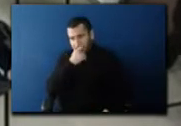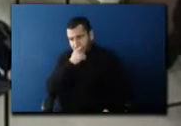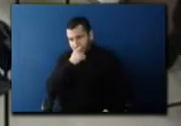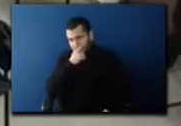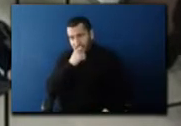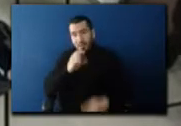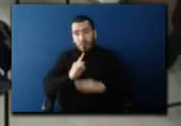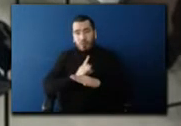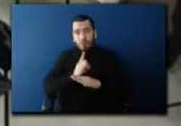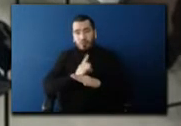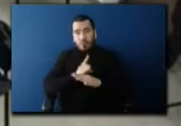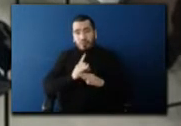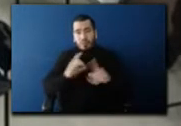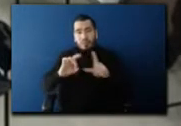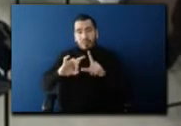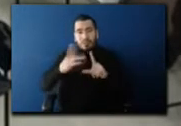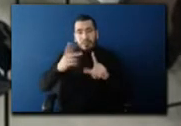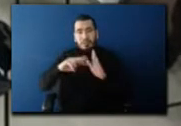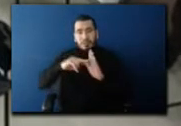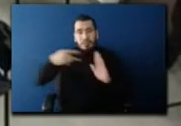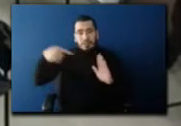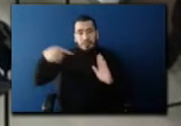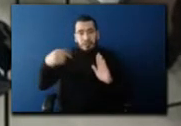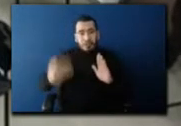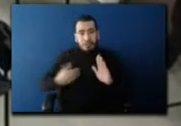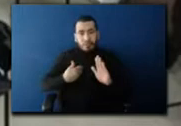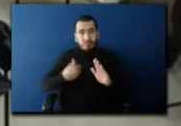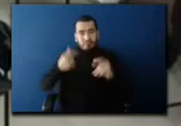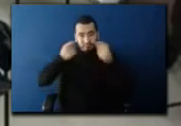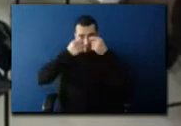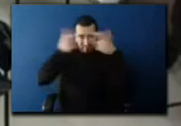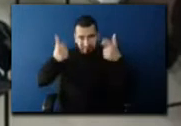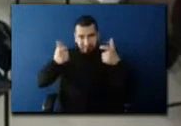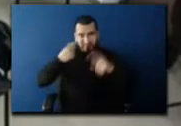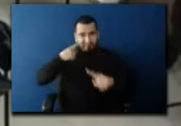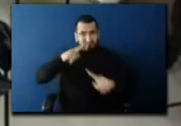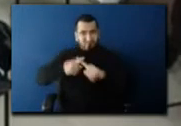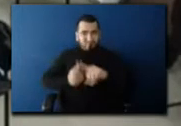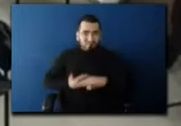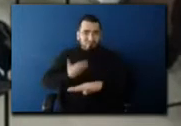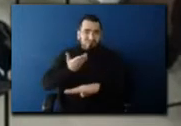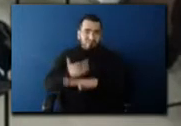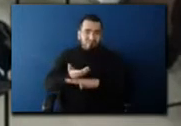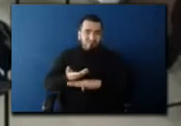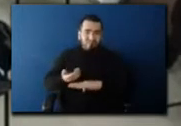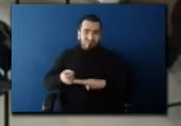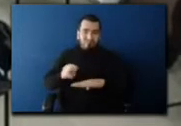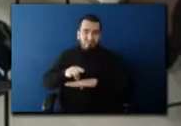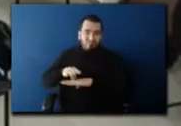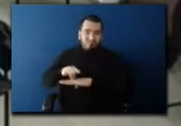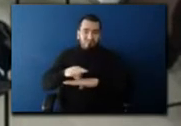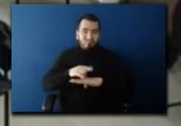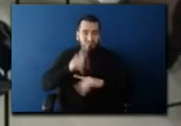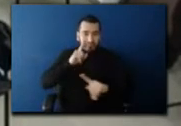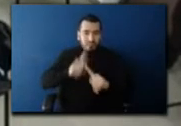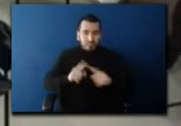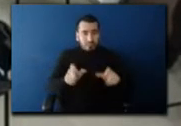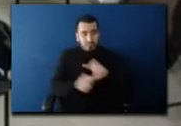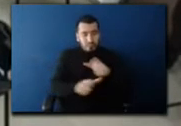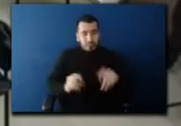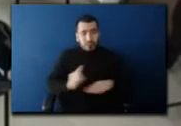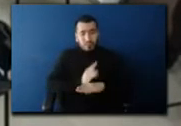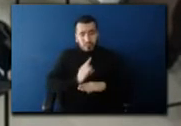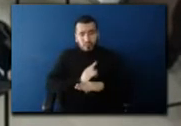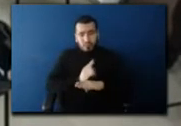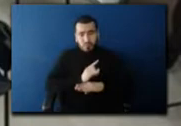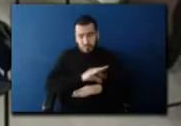uso inmerso de tecnología y esa apuesta tan grande que está haciendo el Estado para regular y para favorecer a los usuarios, que finalmente